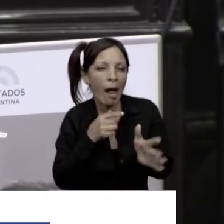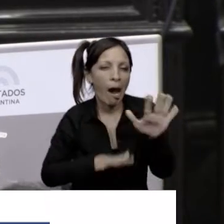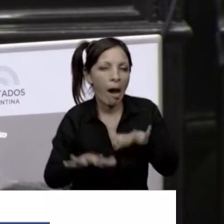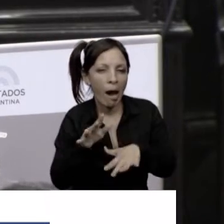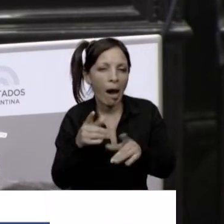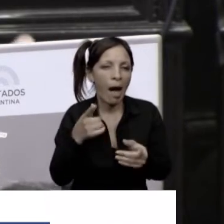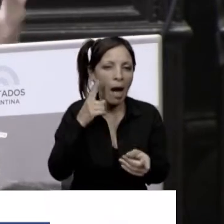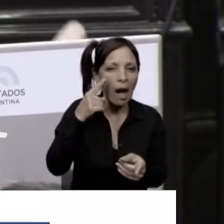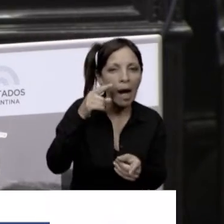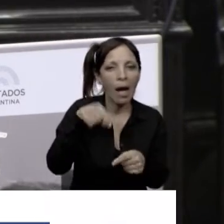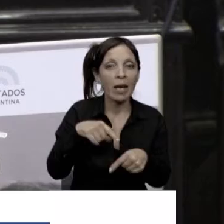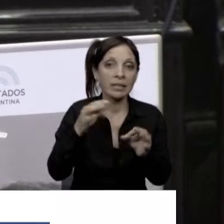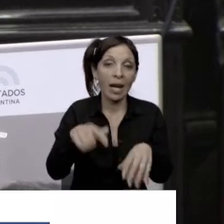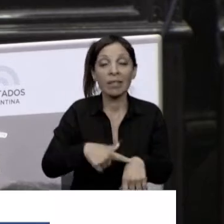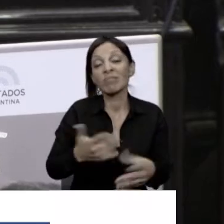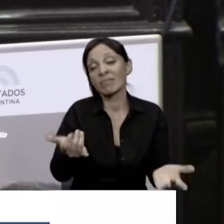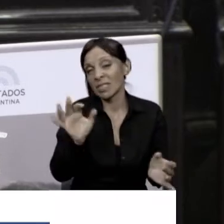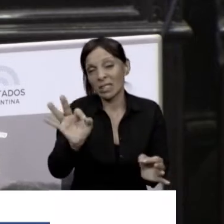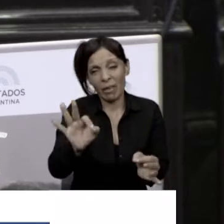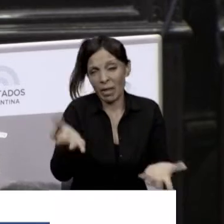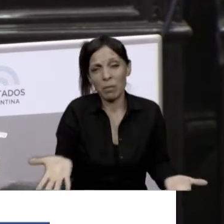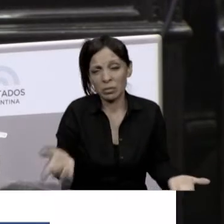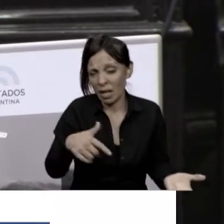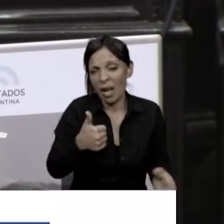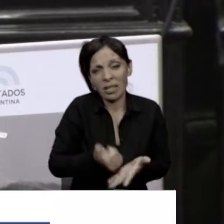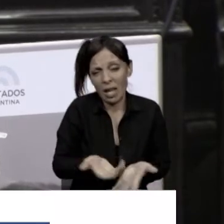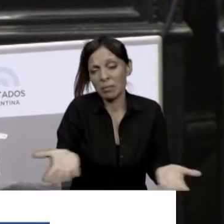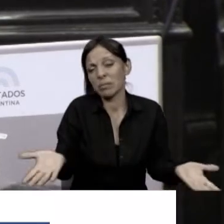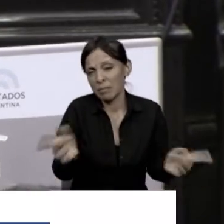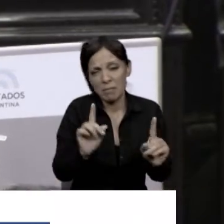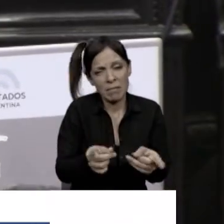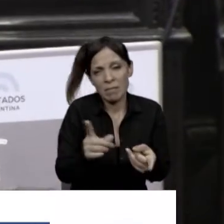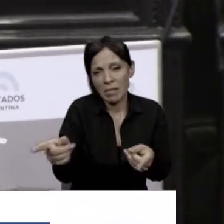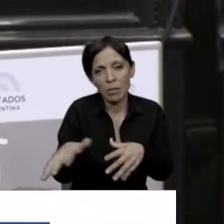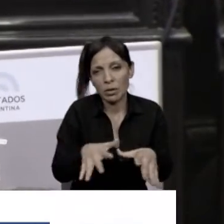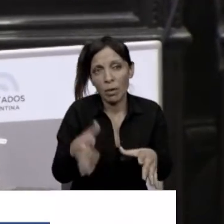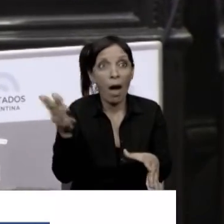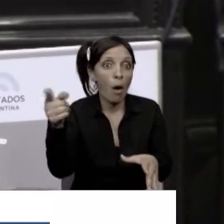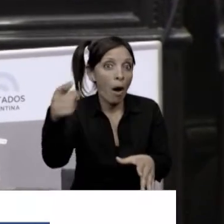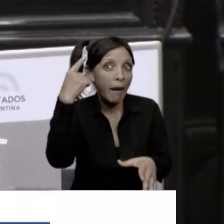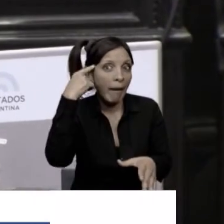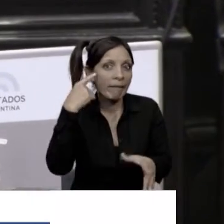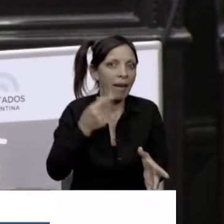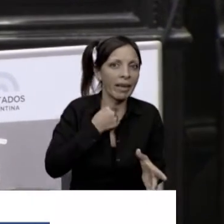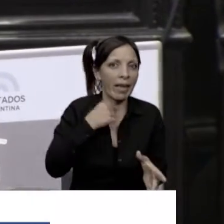de llegar a este momento. Entonces aquí estamos en el supuesto fin